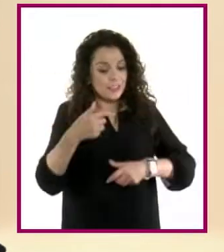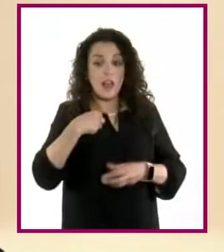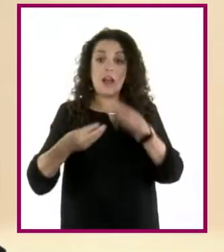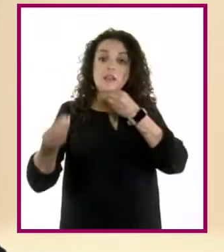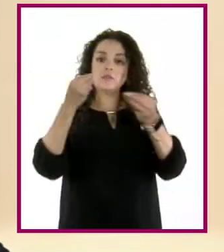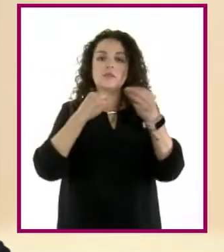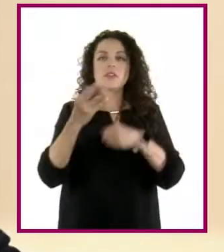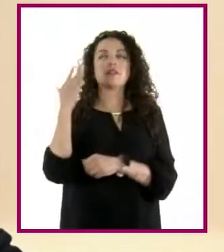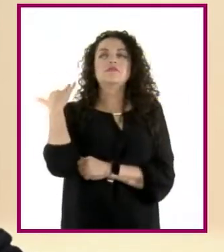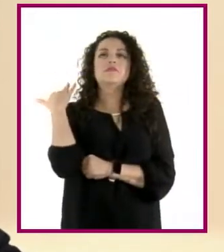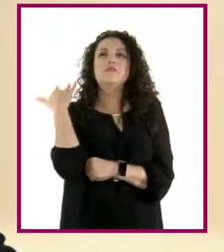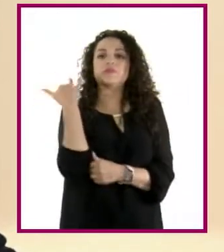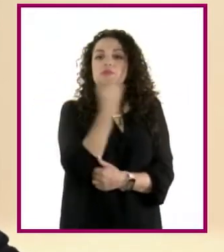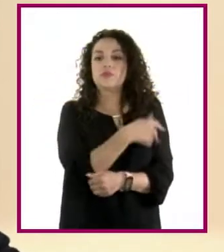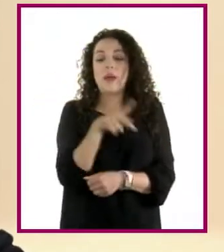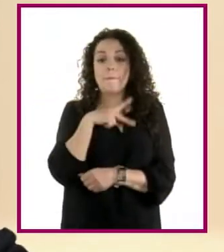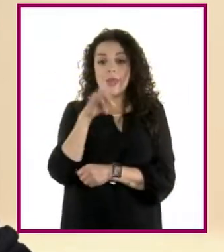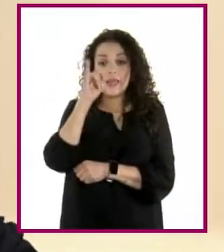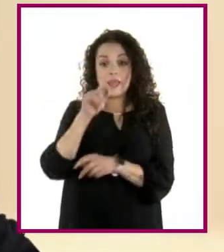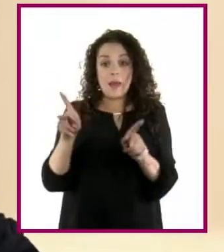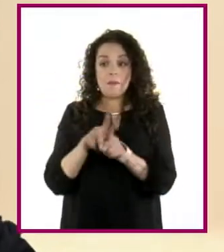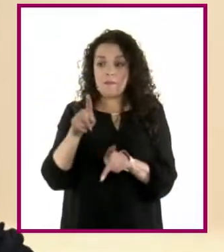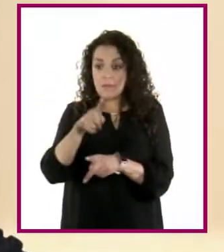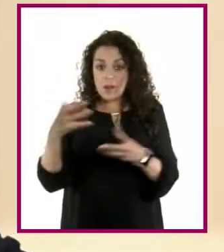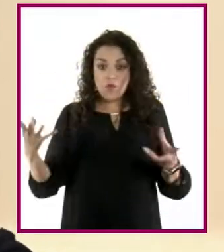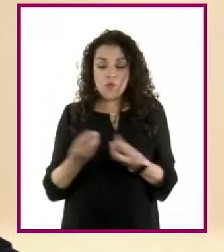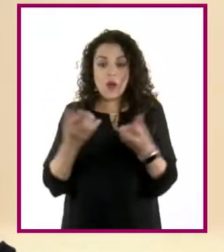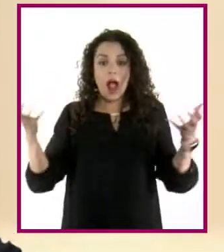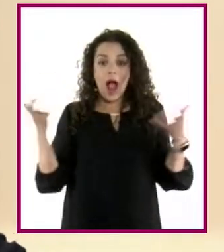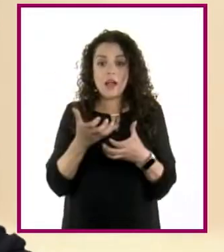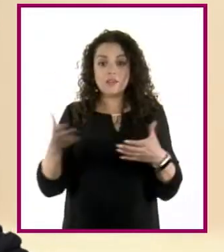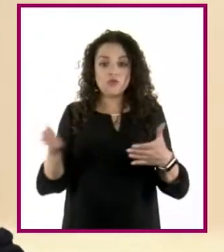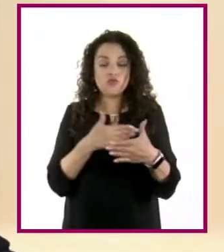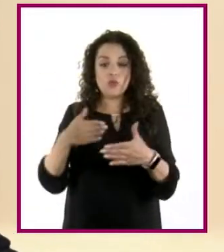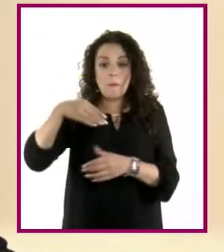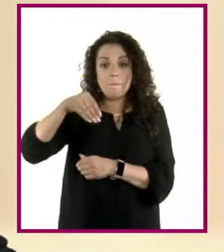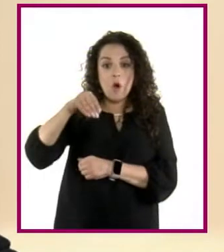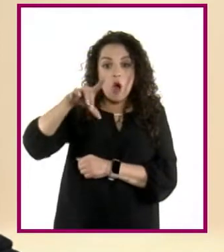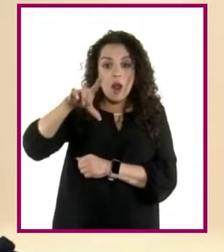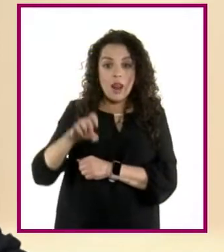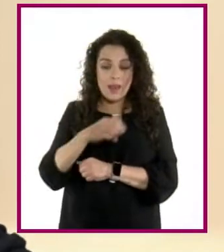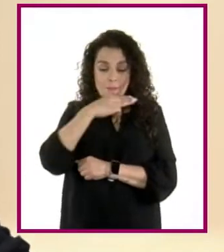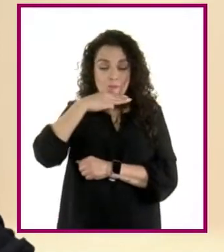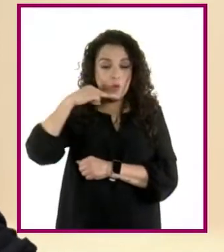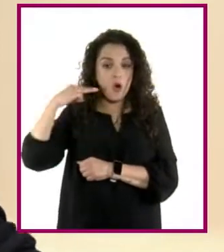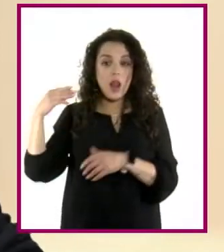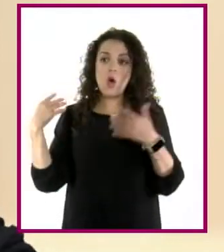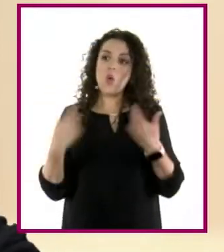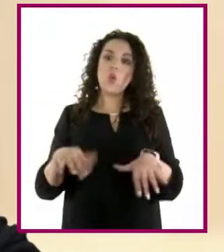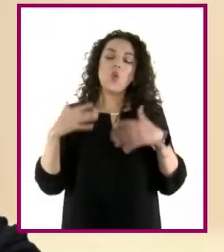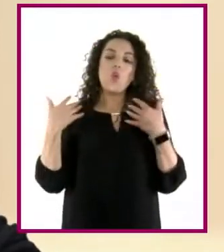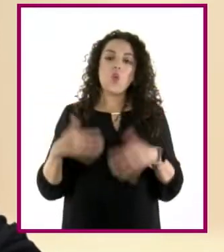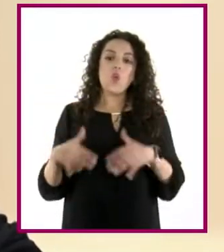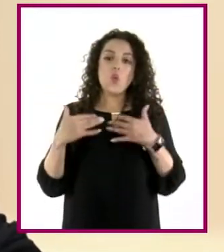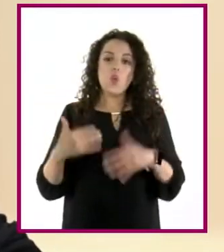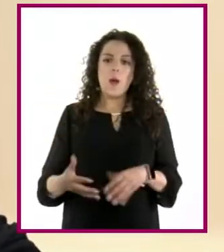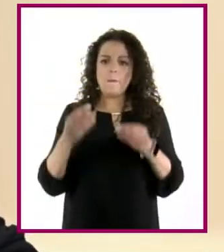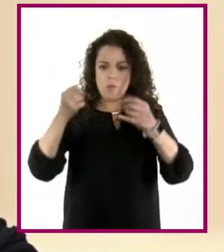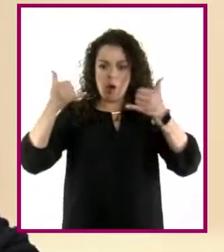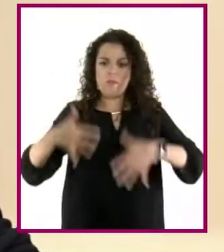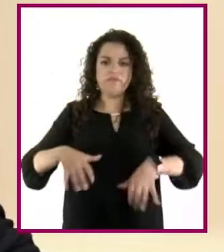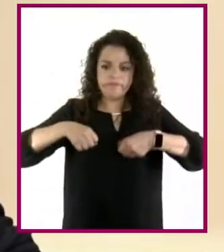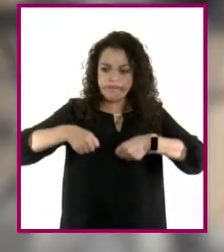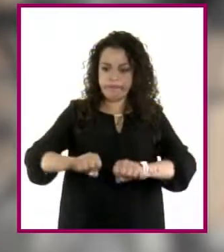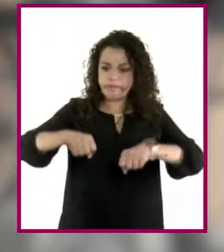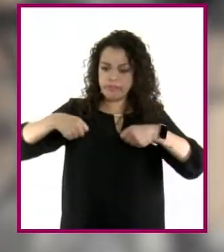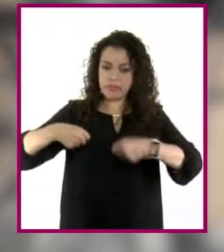mis primas se juntaron para hacer mole y lo hicieron desde cero. Es muy laborioso, pero al final, ¡ay, queda riquísimo! Te